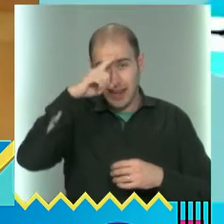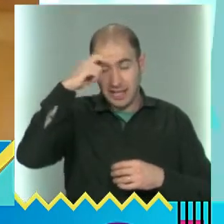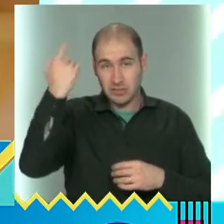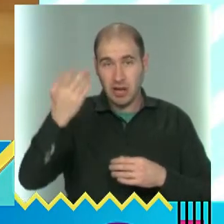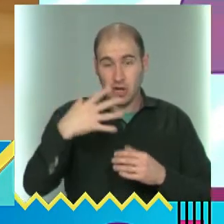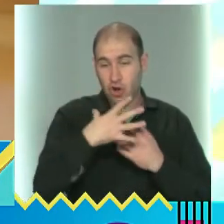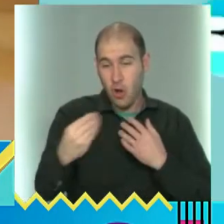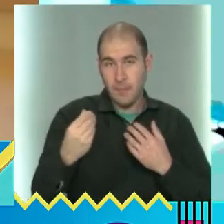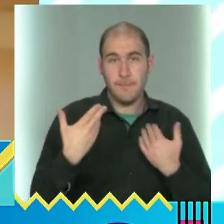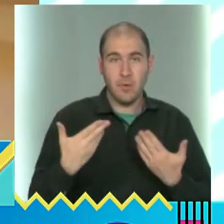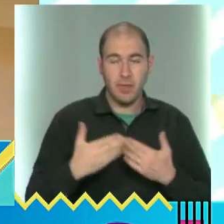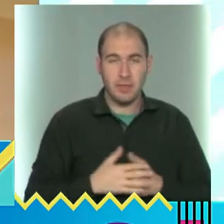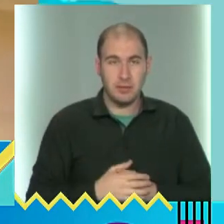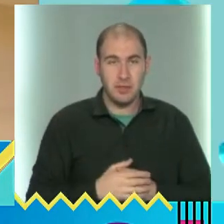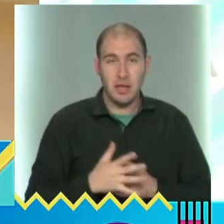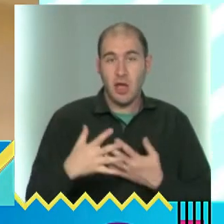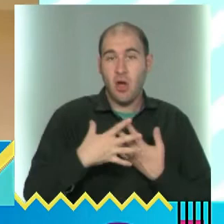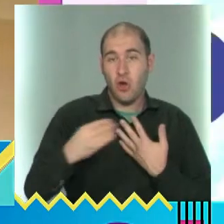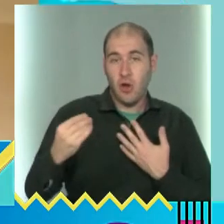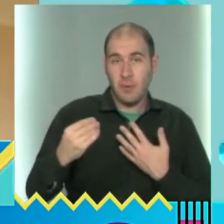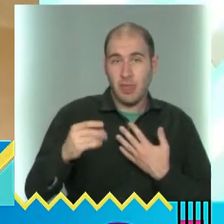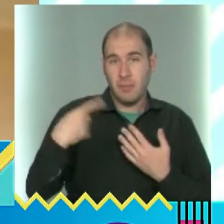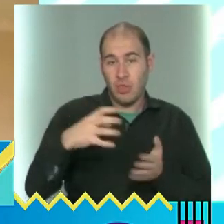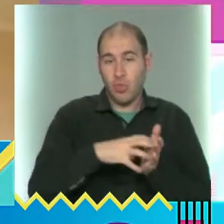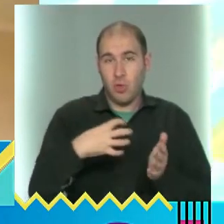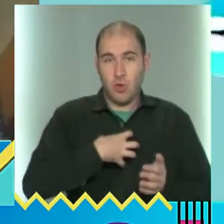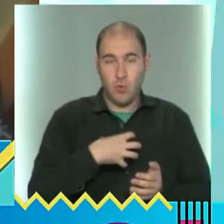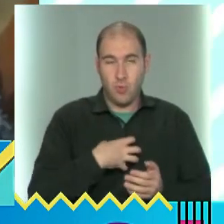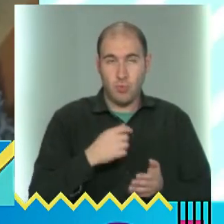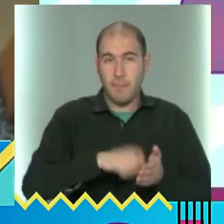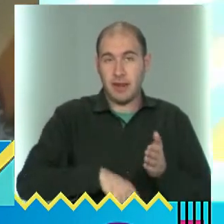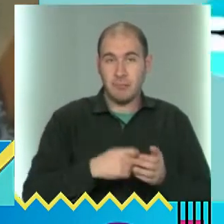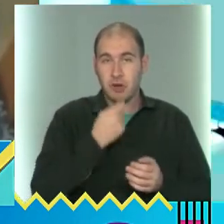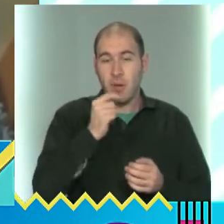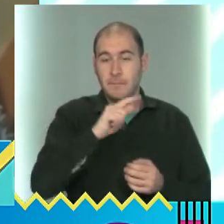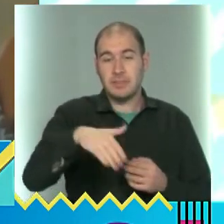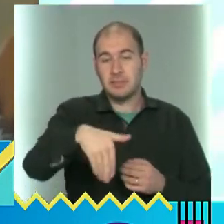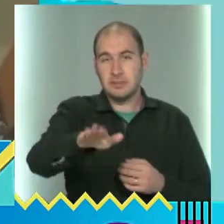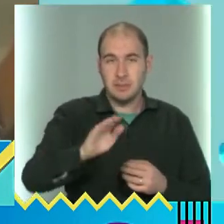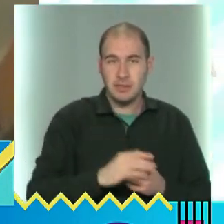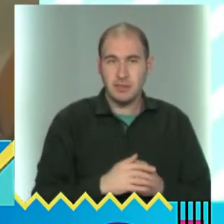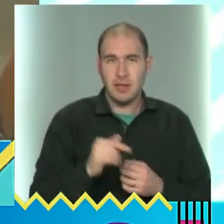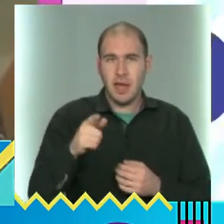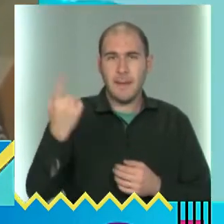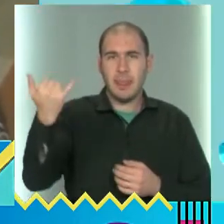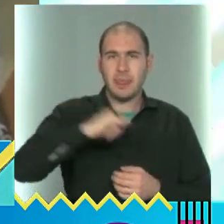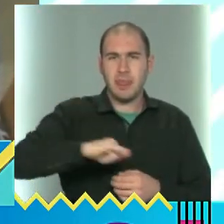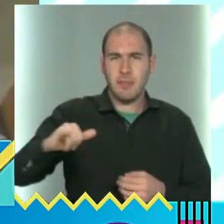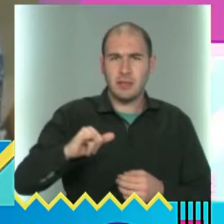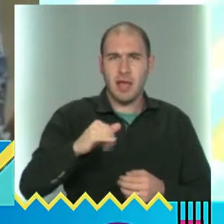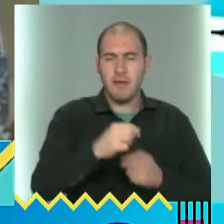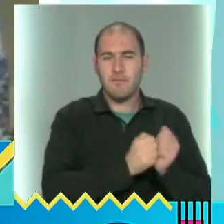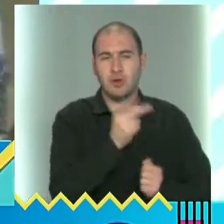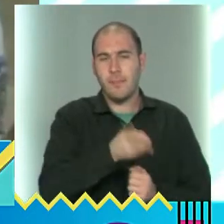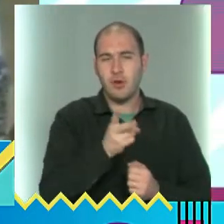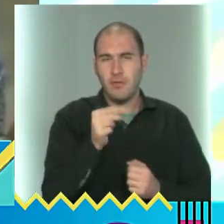puede copiarlo, y una vez que lo copie lo puede patentar. Imagínense que dentro de unos meses nos llega una demanda prohibiendo la fabricación